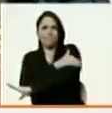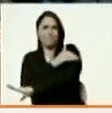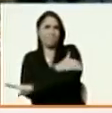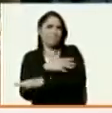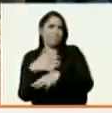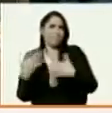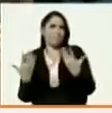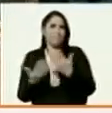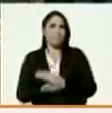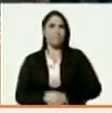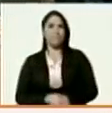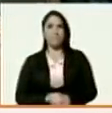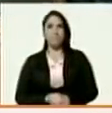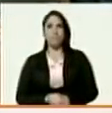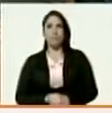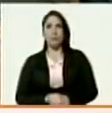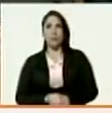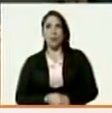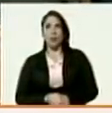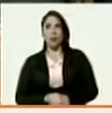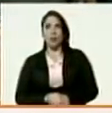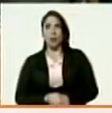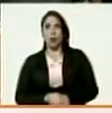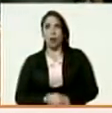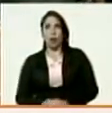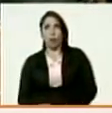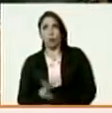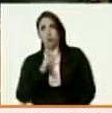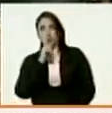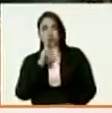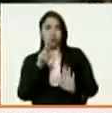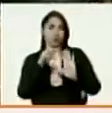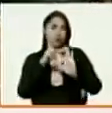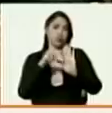Nacional. La han llevado a niveles